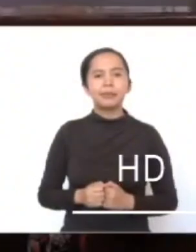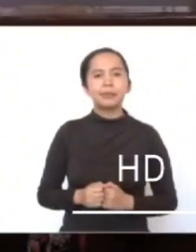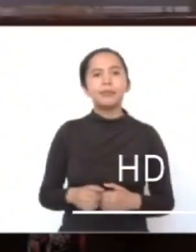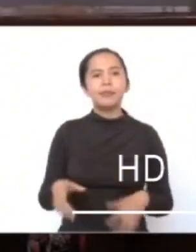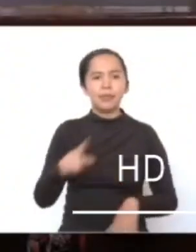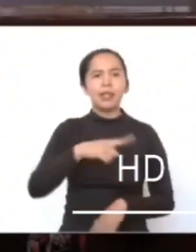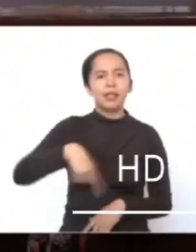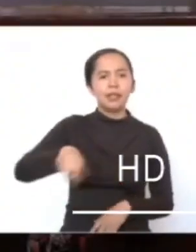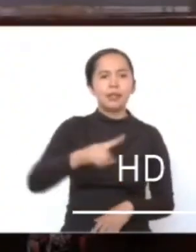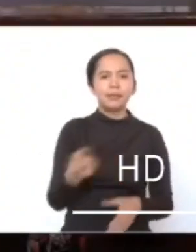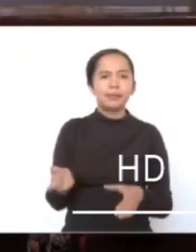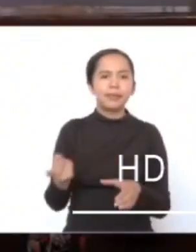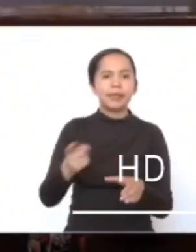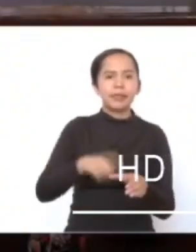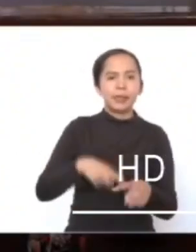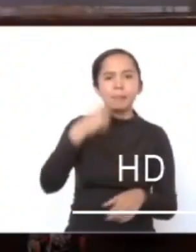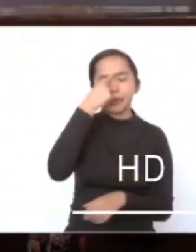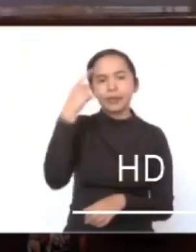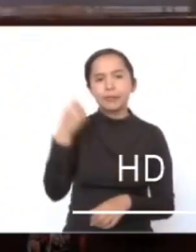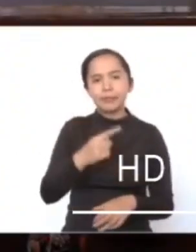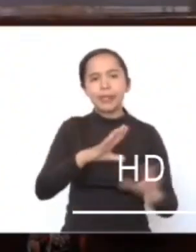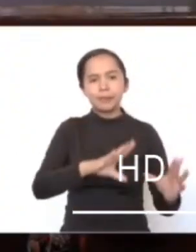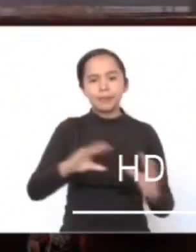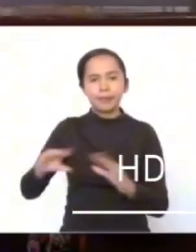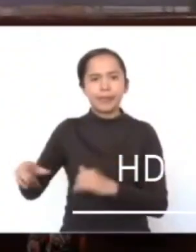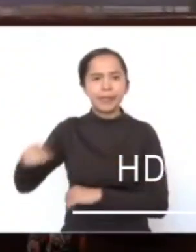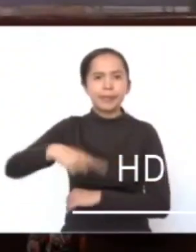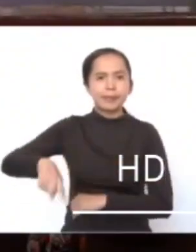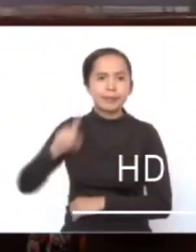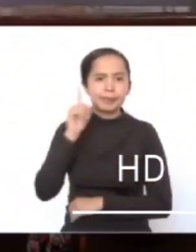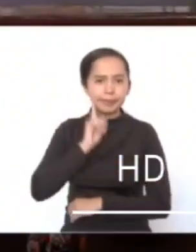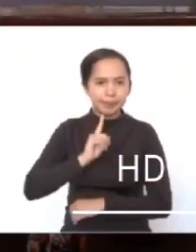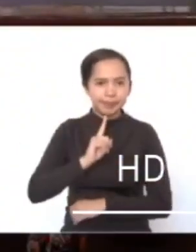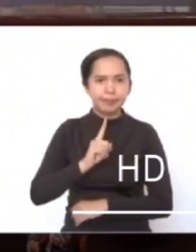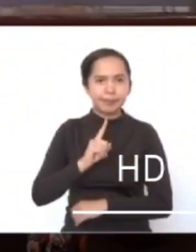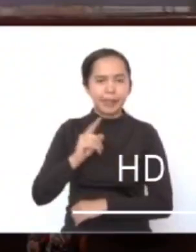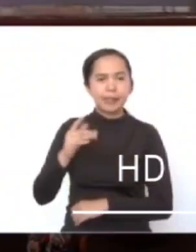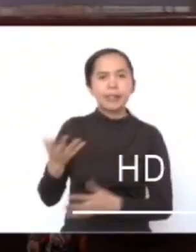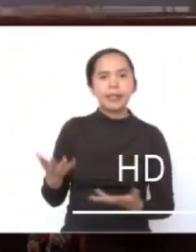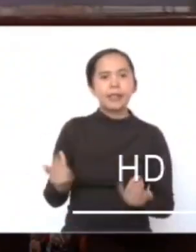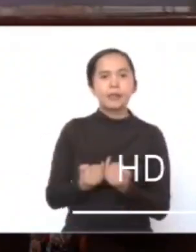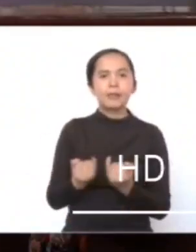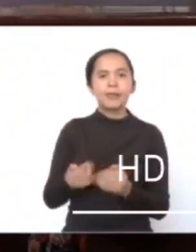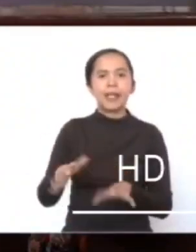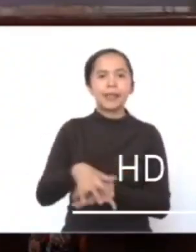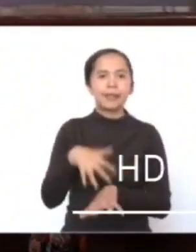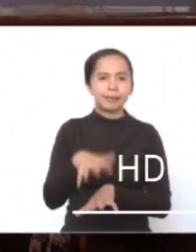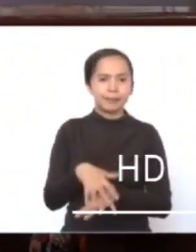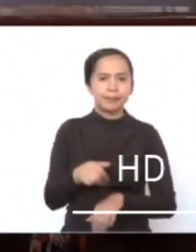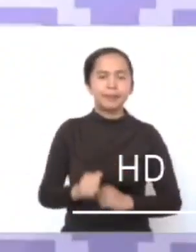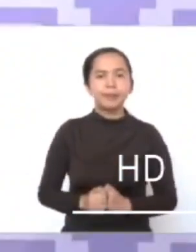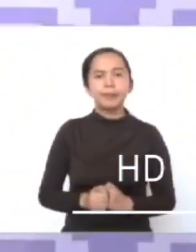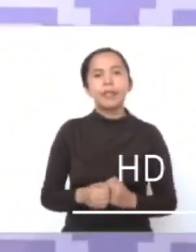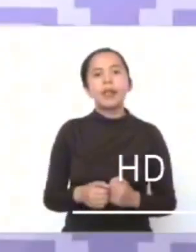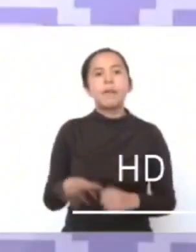los trabajos de esta Escuela de Liderazgo para las Mujeres y Tlalpan. Hemos